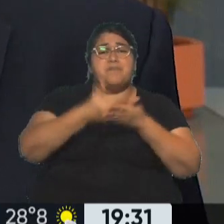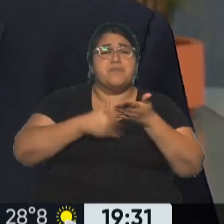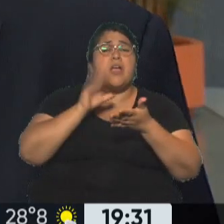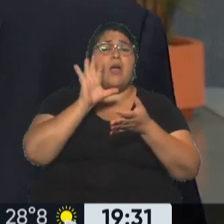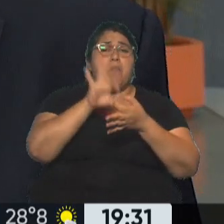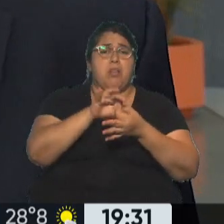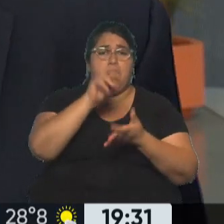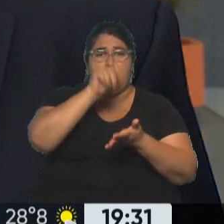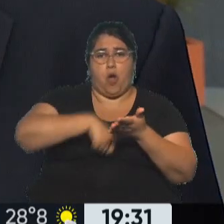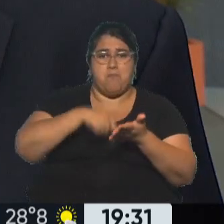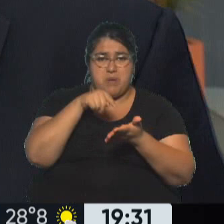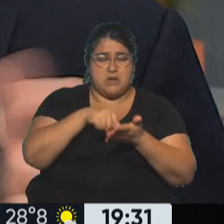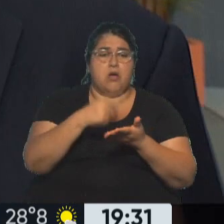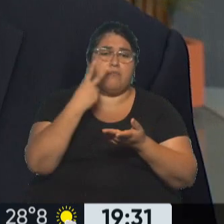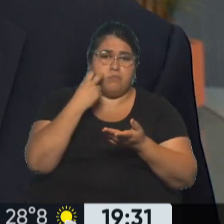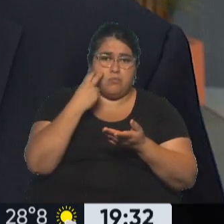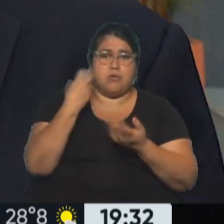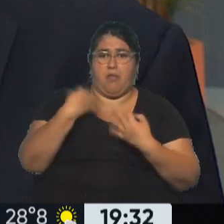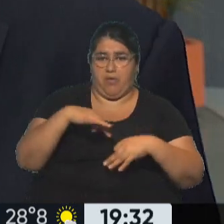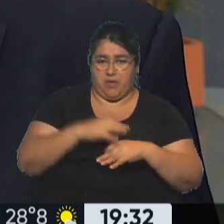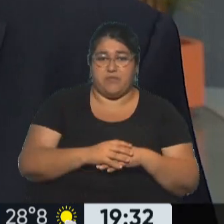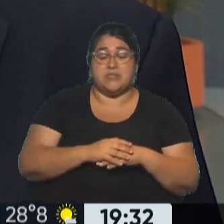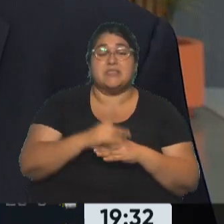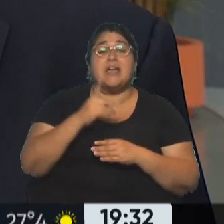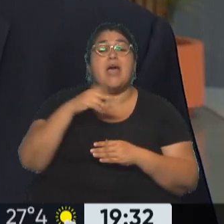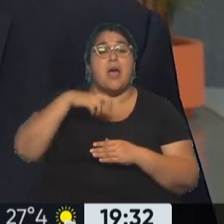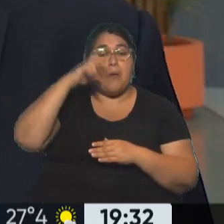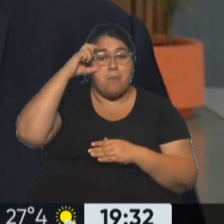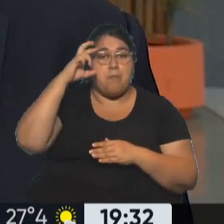Allí vemos al ministro Jaime Persic, el ministro de Educación en el ámbito nacional.